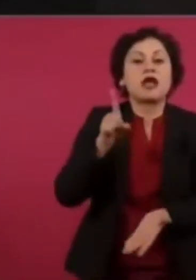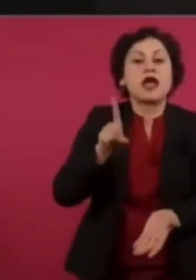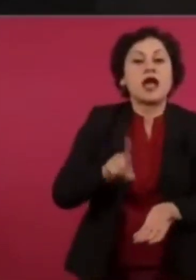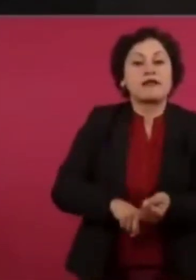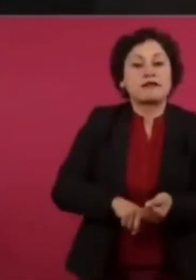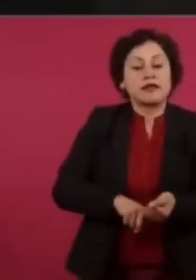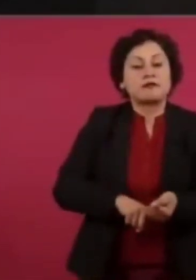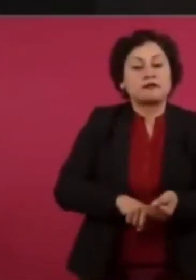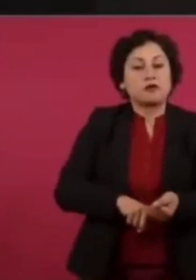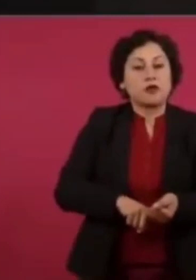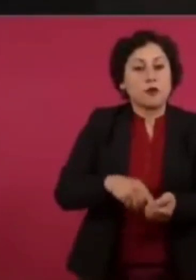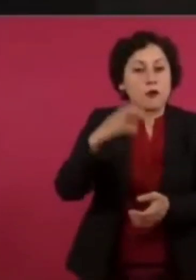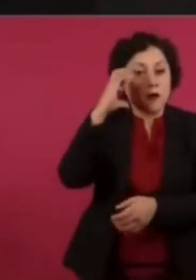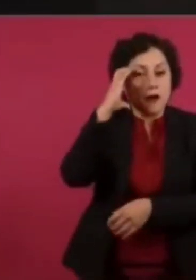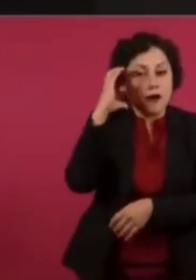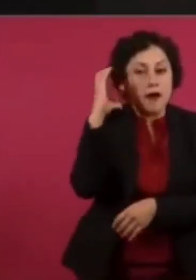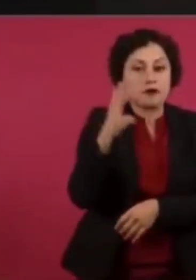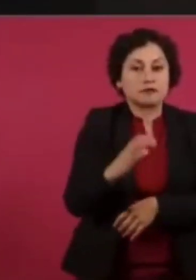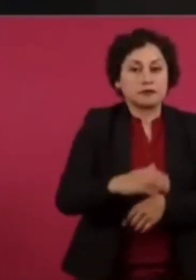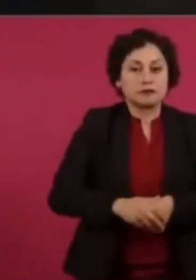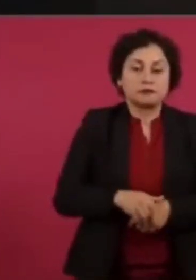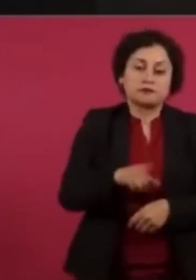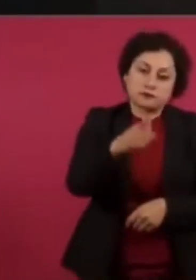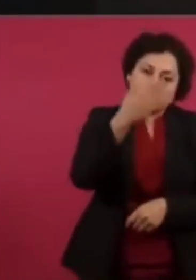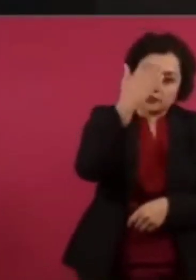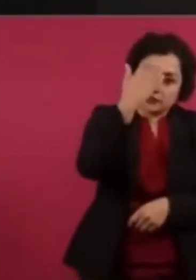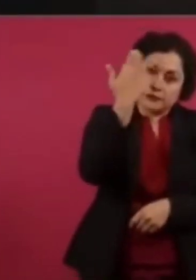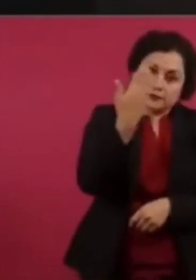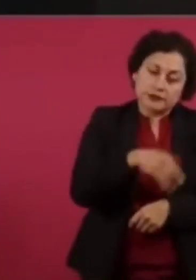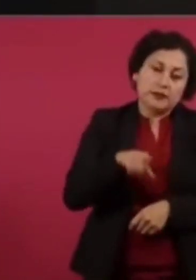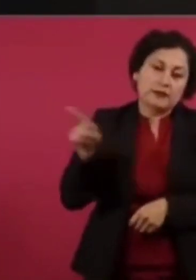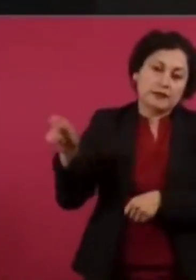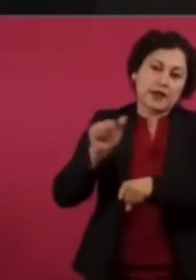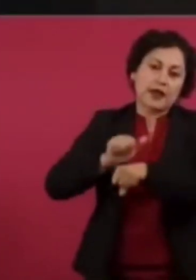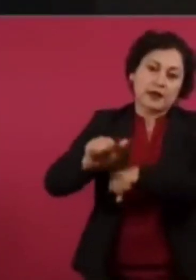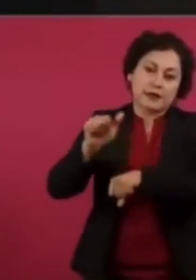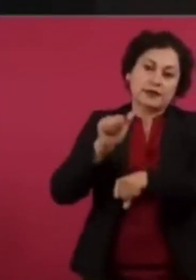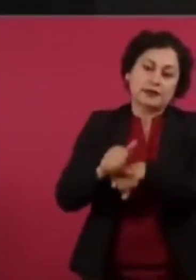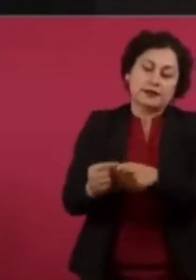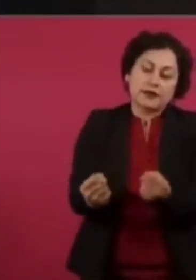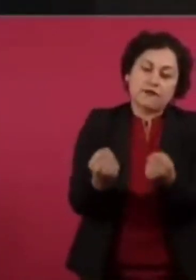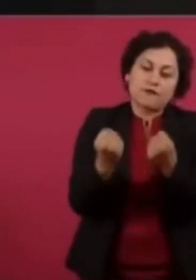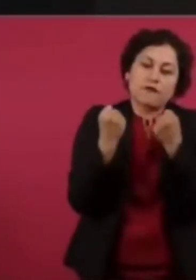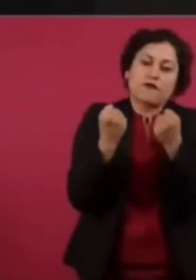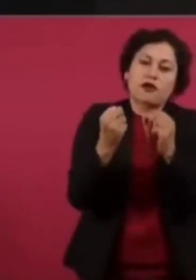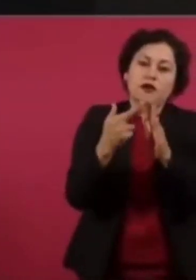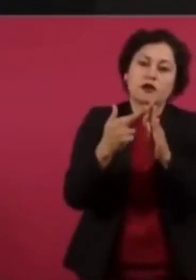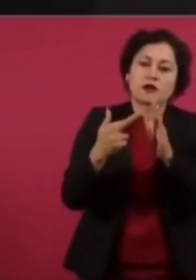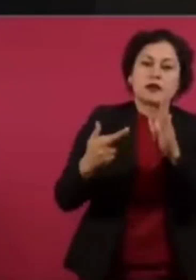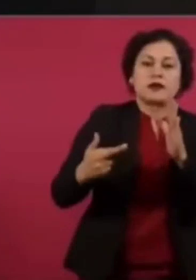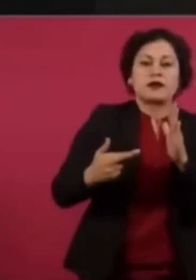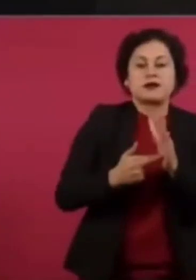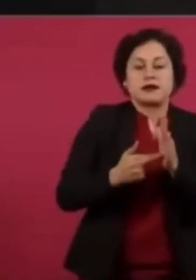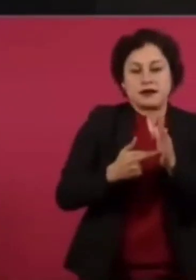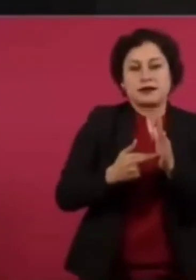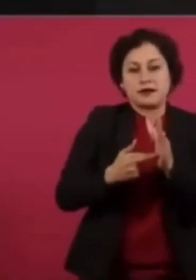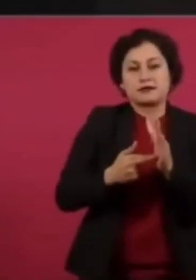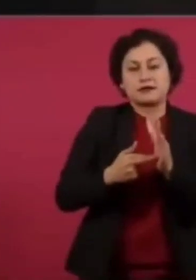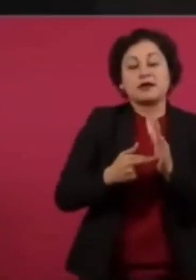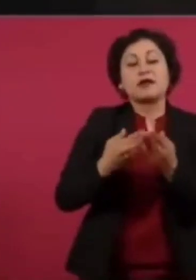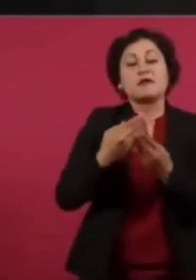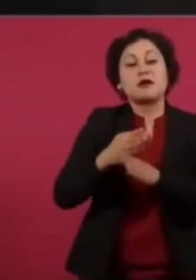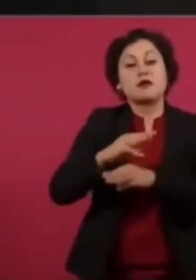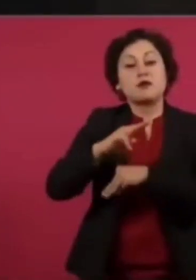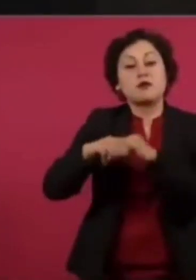Sabrá usted está llevando un ajuste bastante feroz siguiendo las reglas del Fondo Monetario Internacional. ¿Cuál es su visión de la